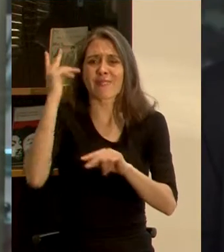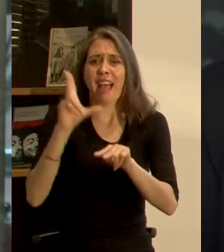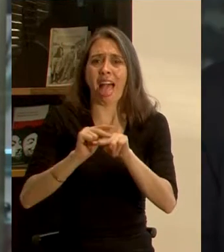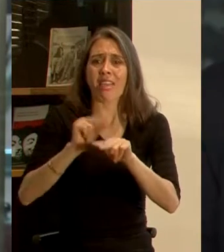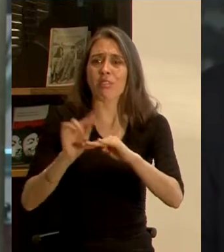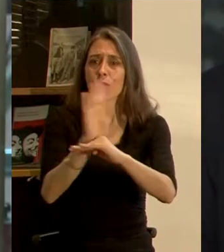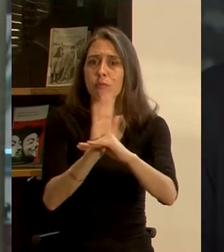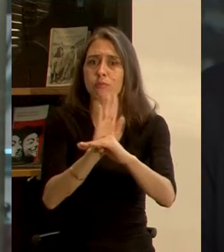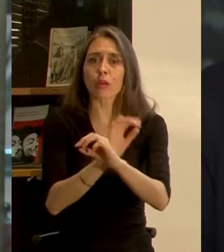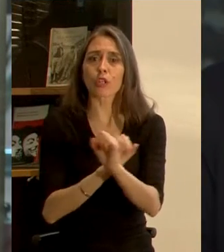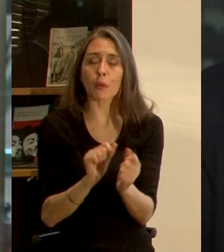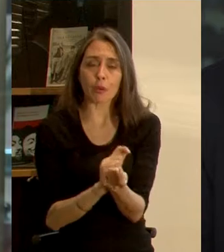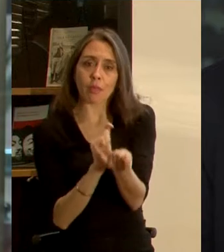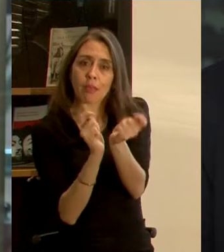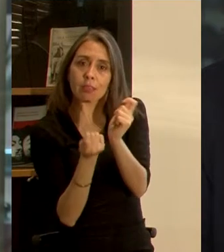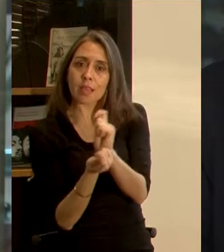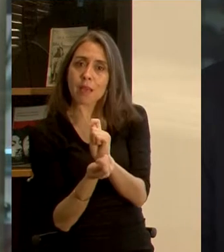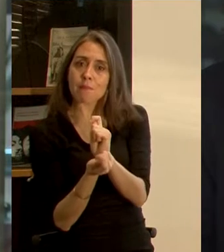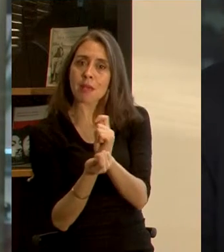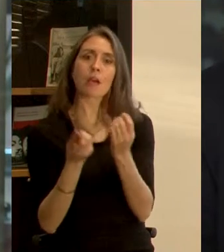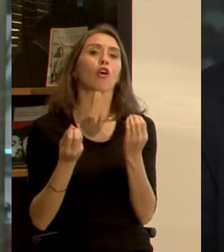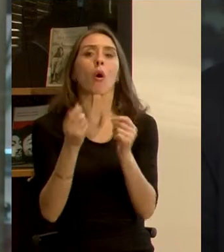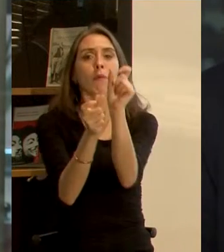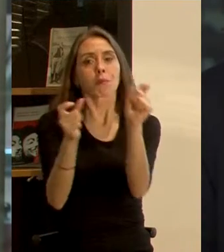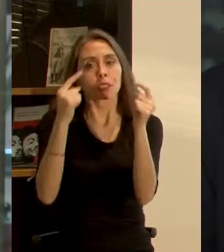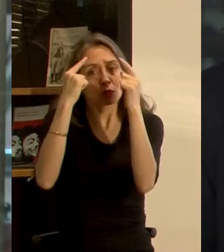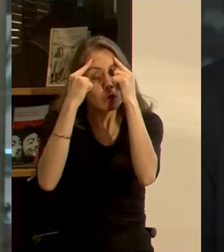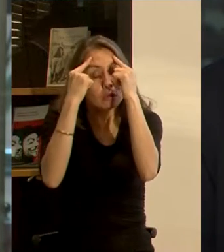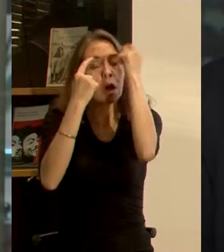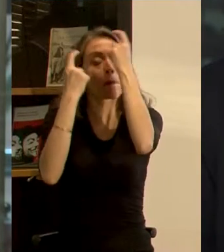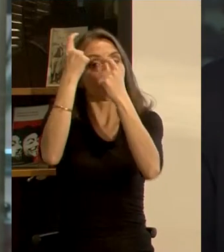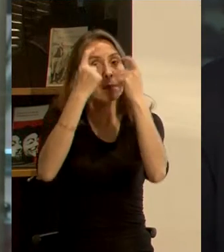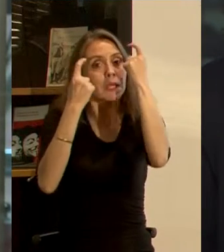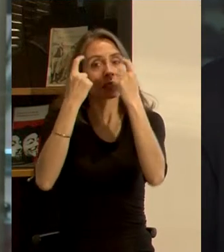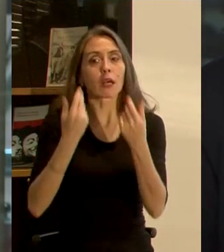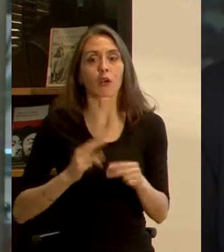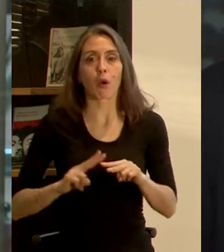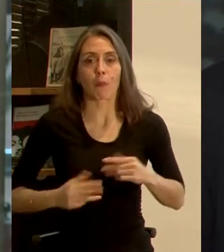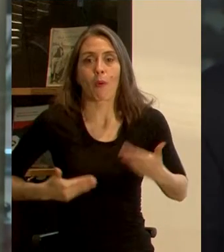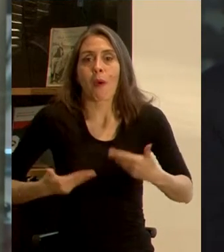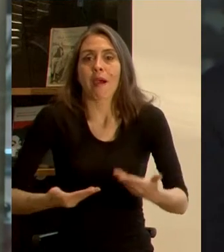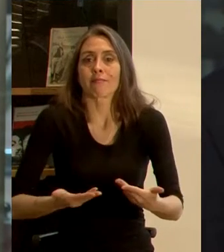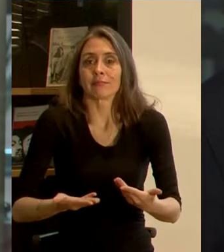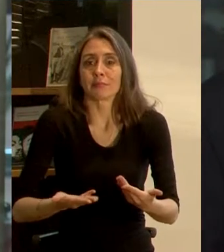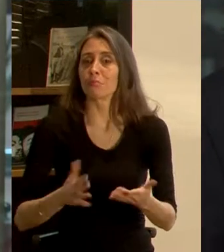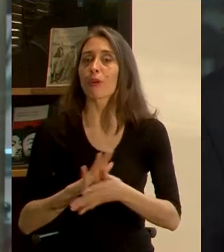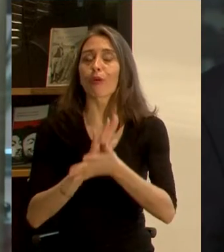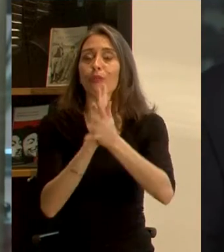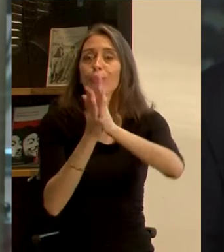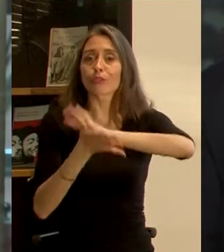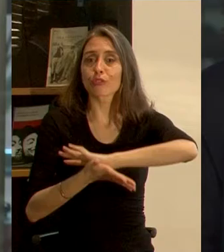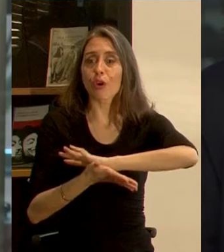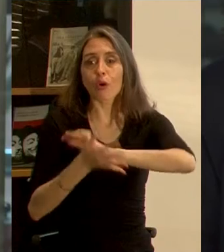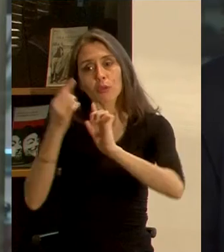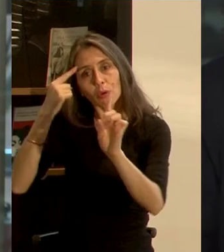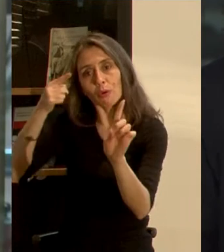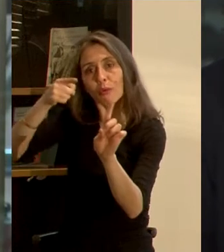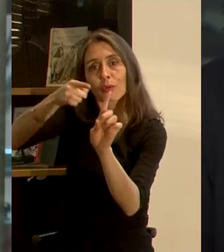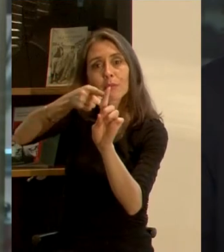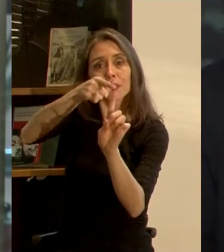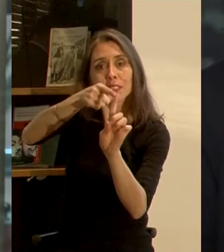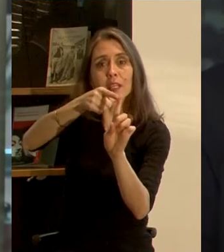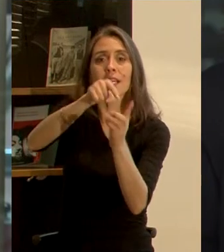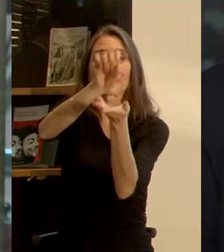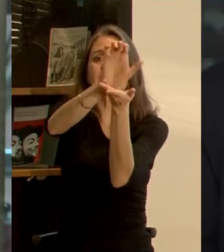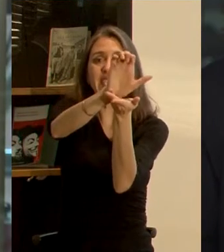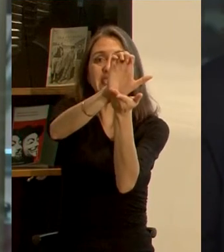mucho poder cambiar la manera de pensar y la manera de actuar. Porque finalmente todo tiende hacia eso. Tenemos